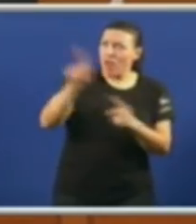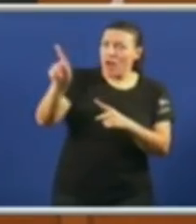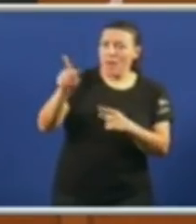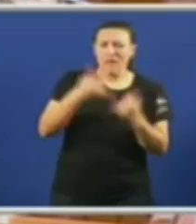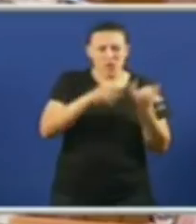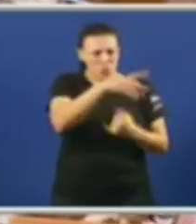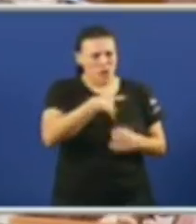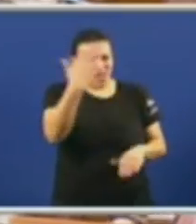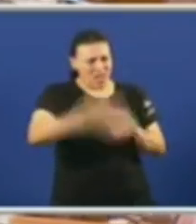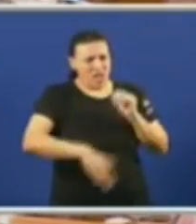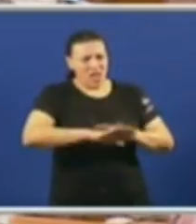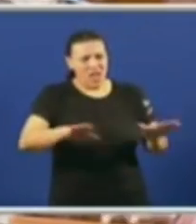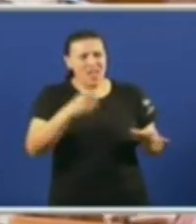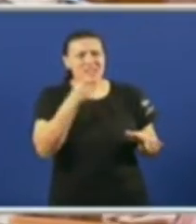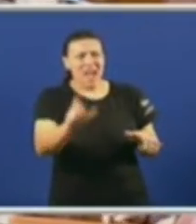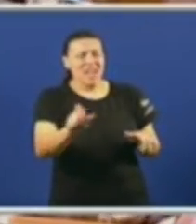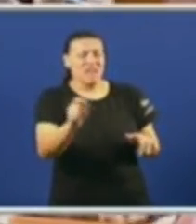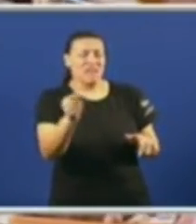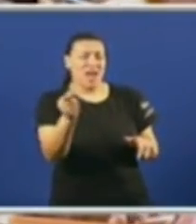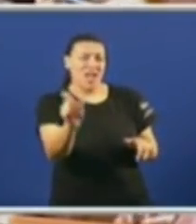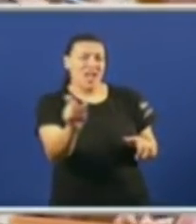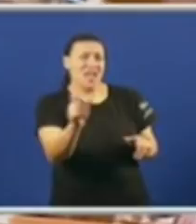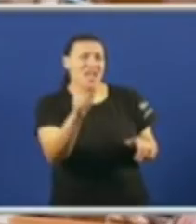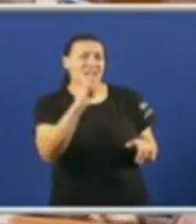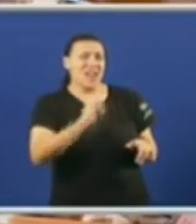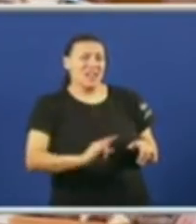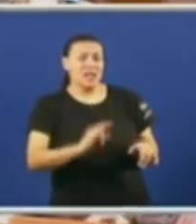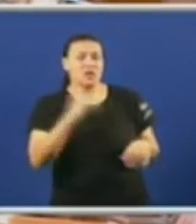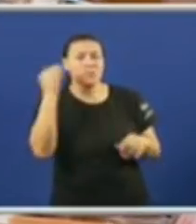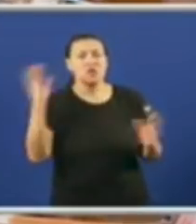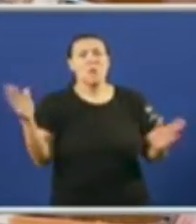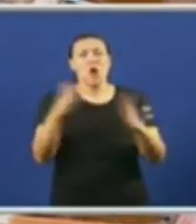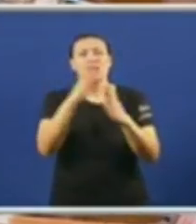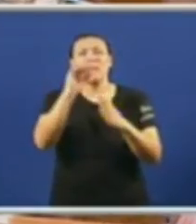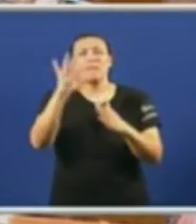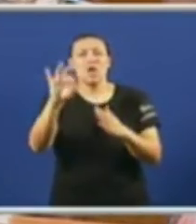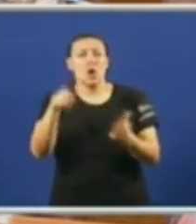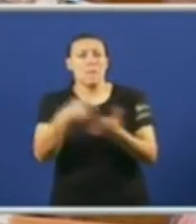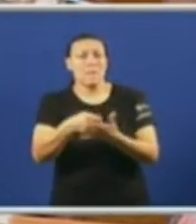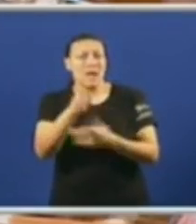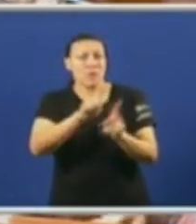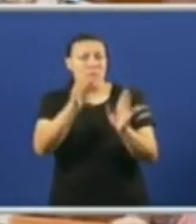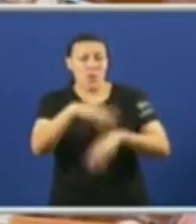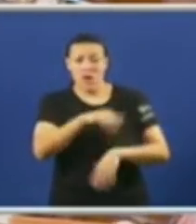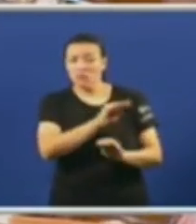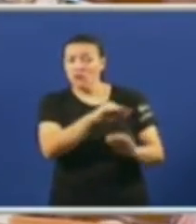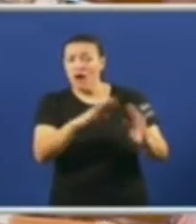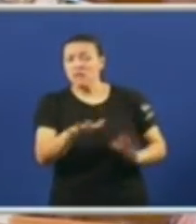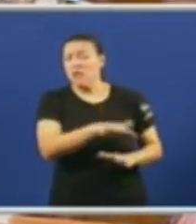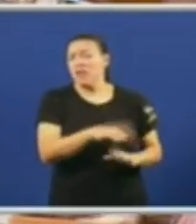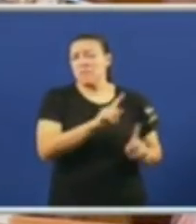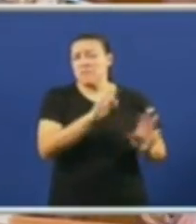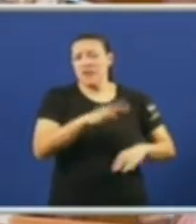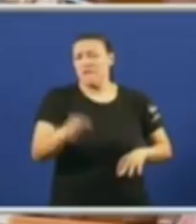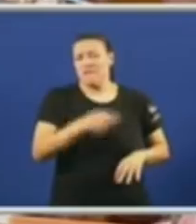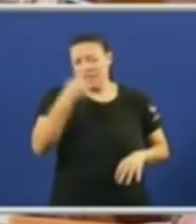vetar unha tarifa eléctrica galega porque seguro que en Montepío non hai problemas para pagar as facturas. Pero esta